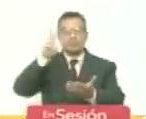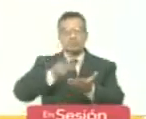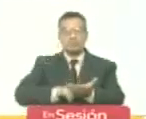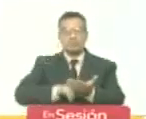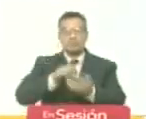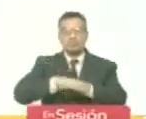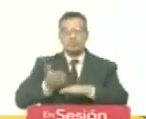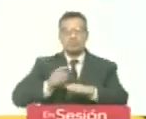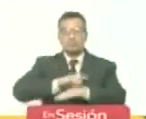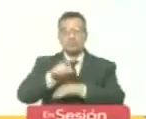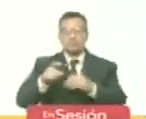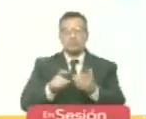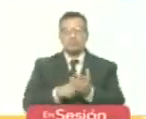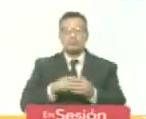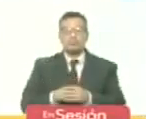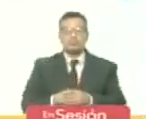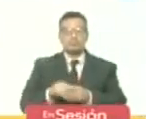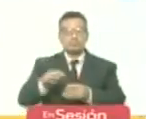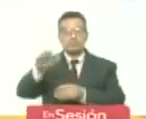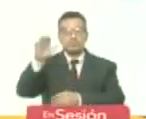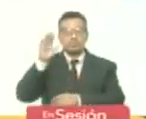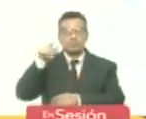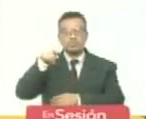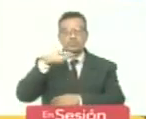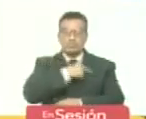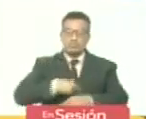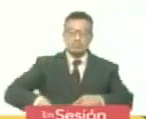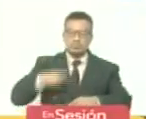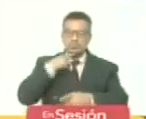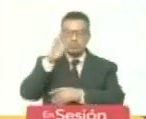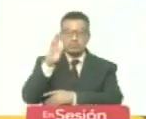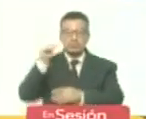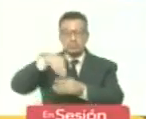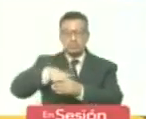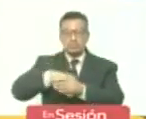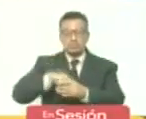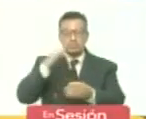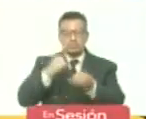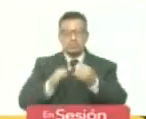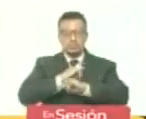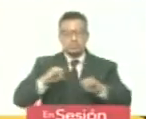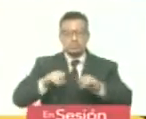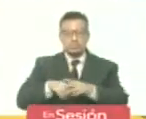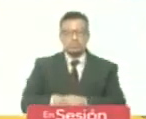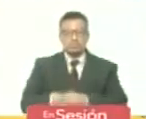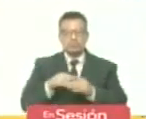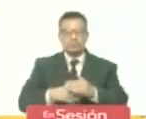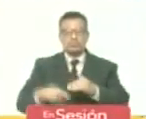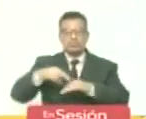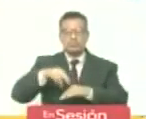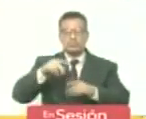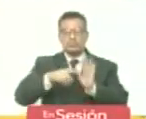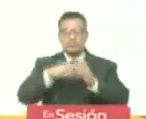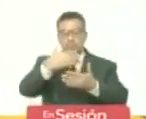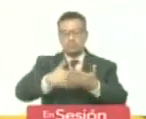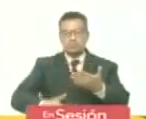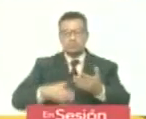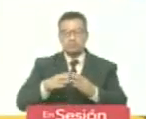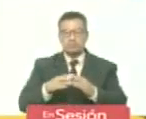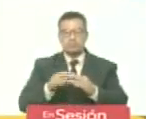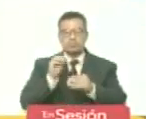por unanimidad. El presidente señaló que agotados los puntos del orden del día, se levanta la sesión ordinaria y